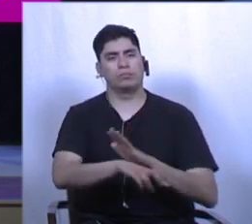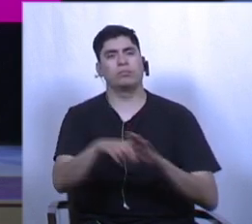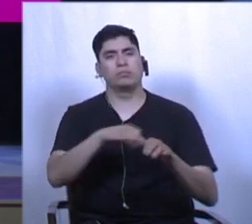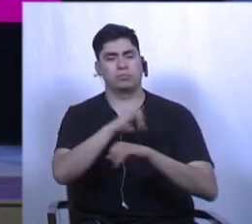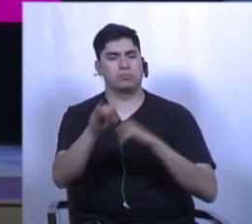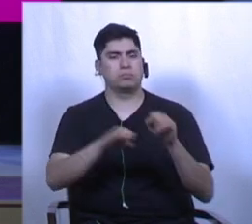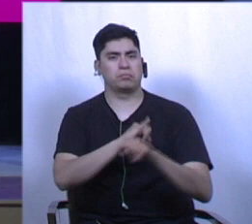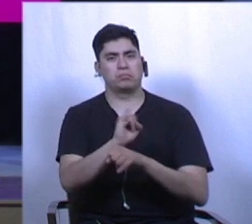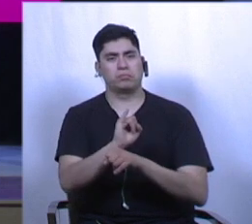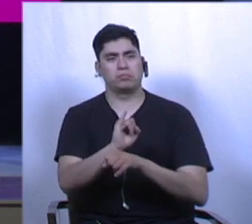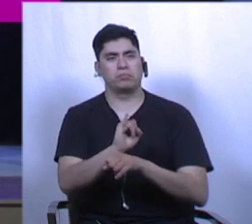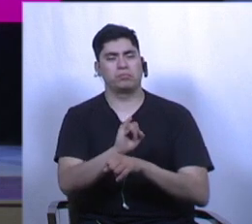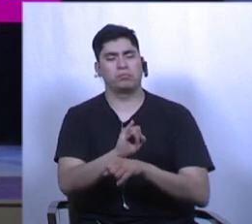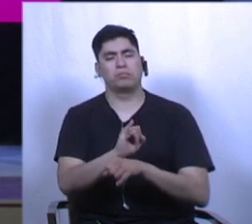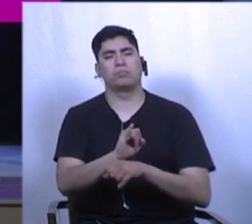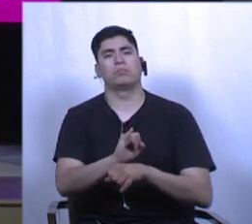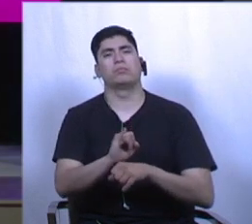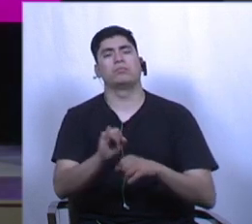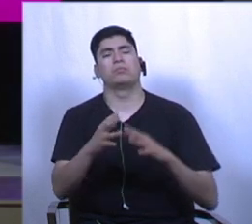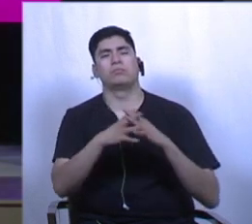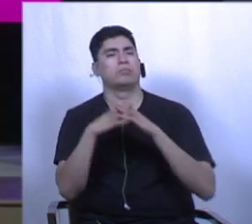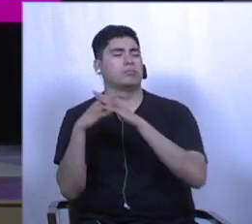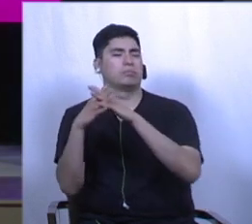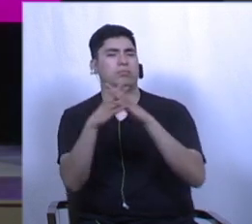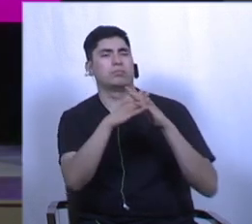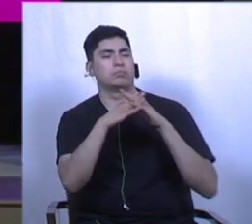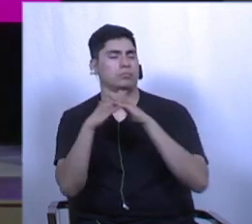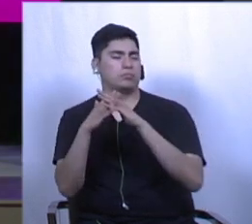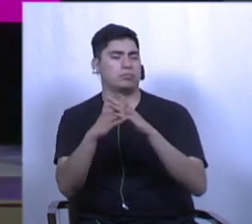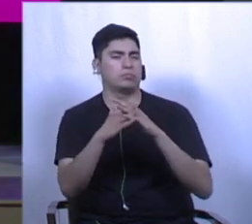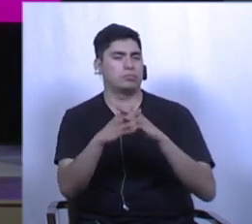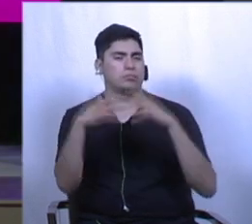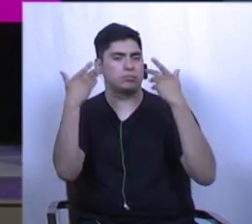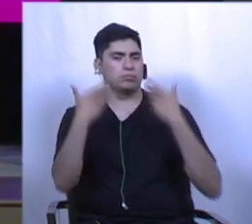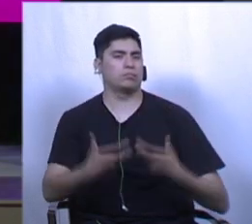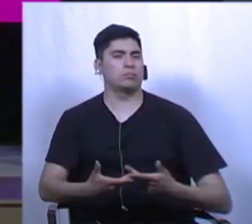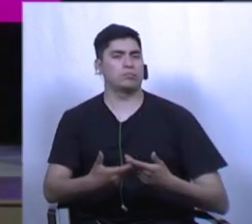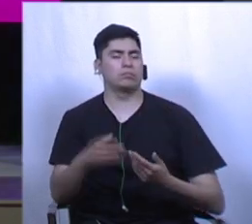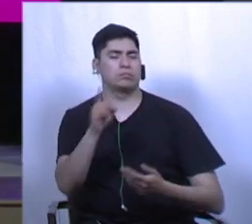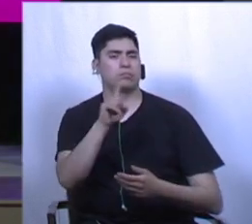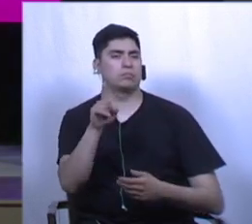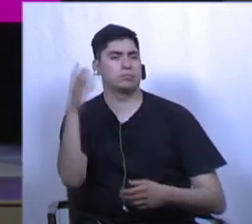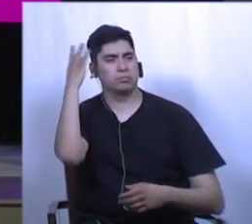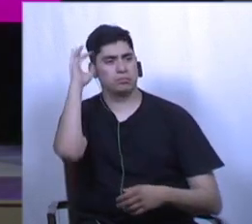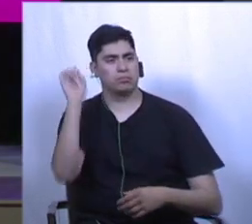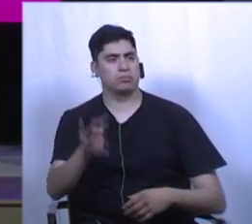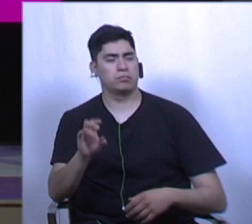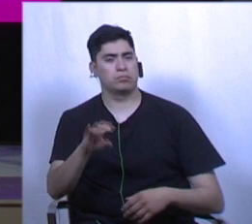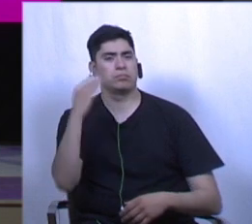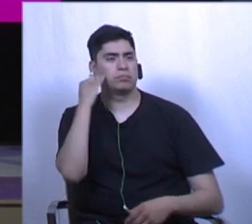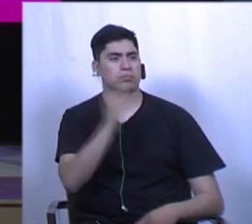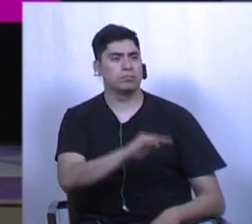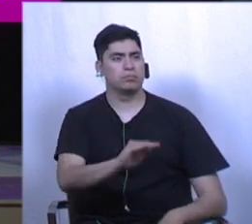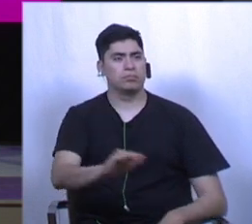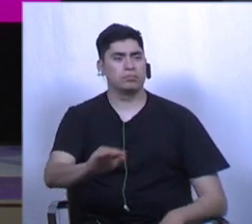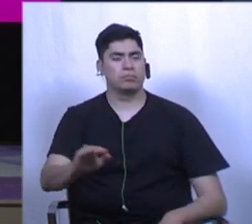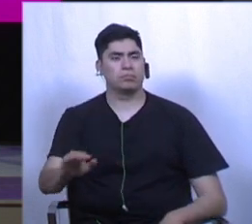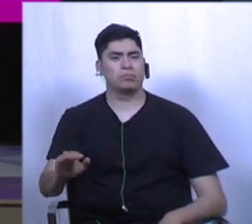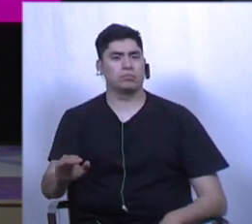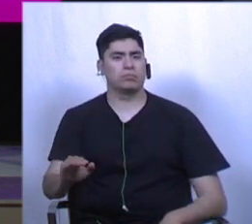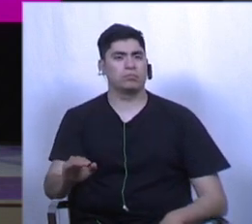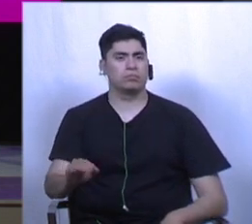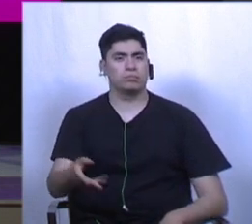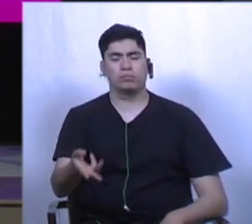estadounidense, y lo que resultó es que no todo el mundo quiere saber lo que pasaba, y estos eran unos niños que visitaron